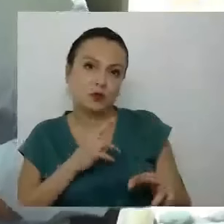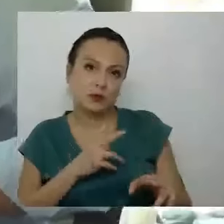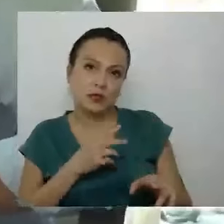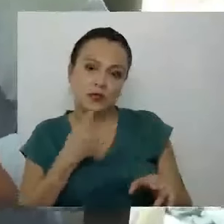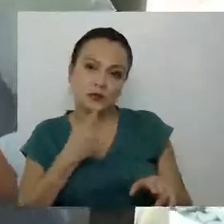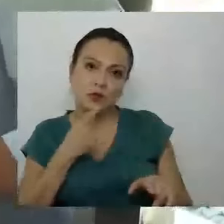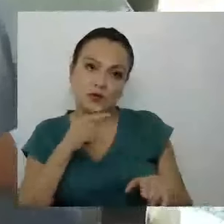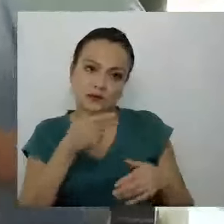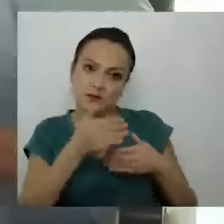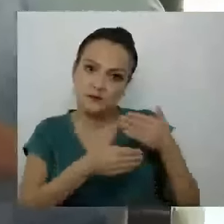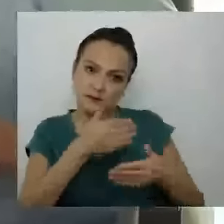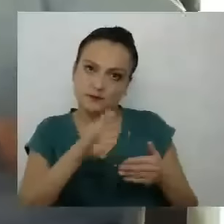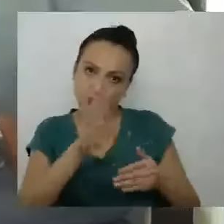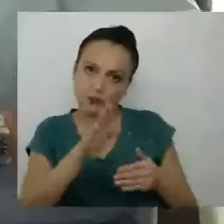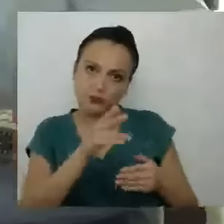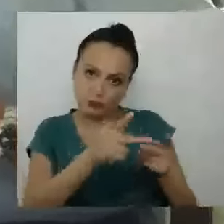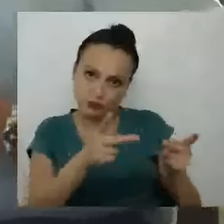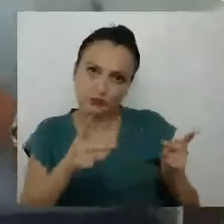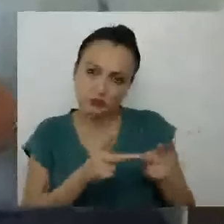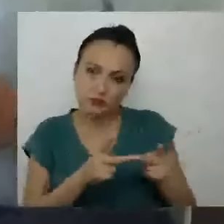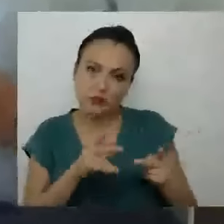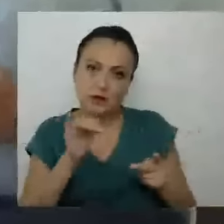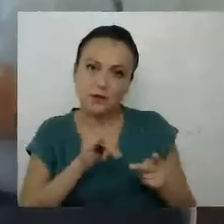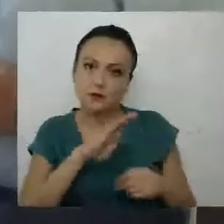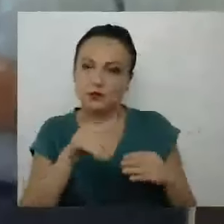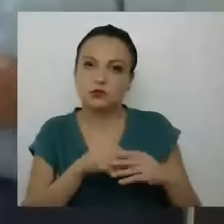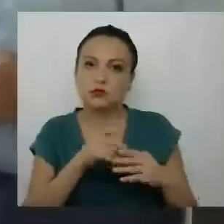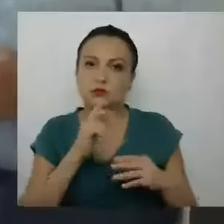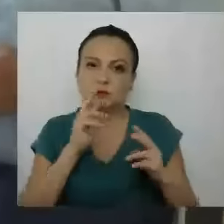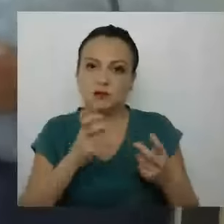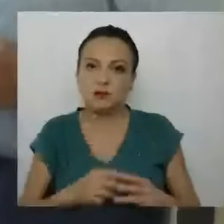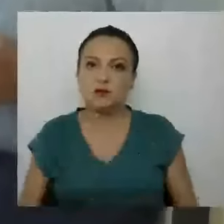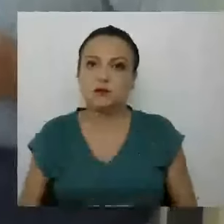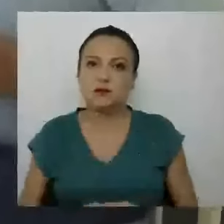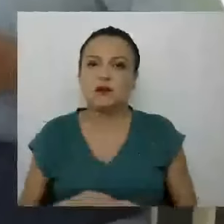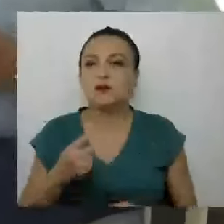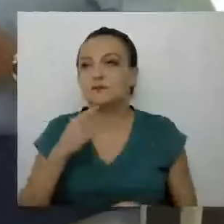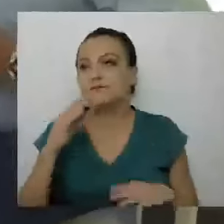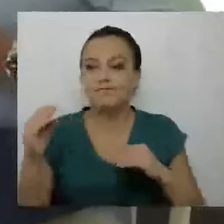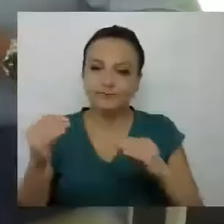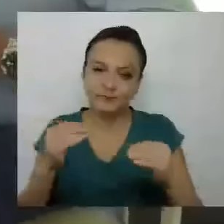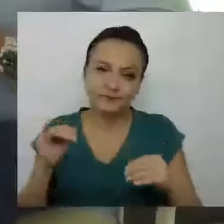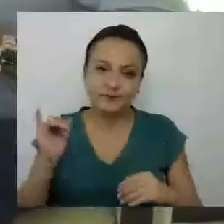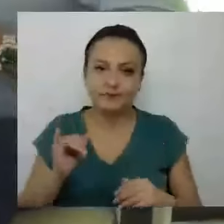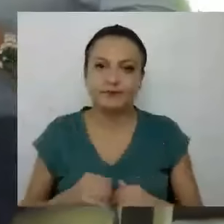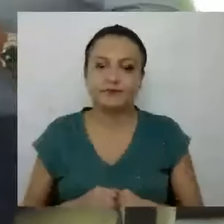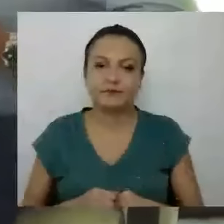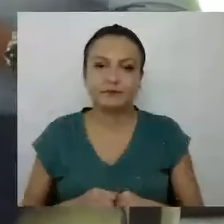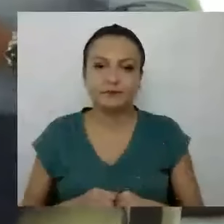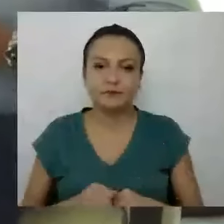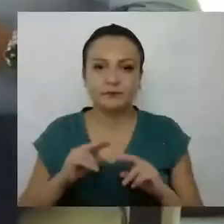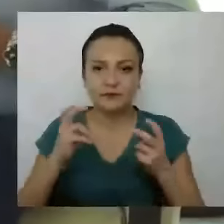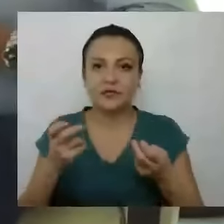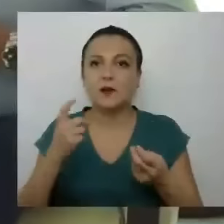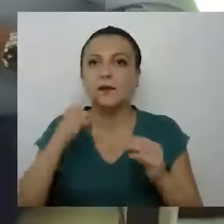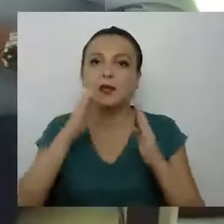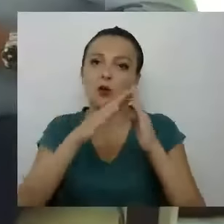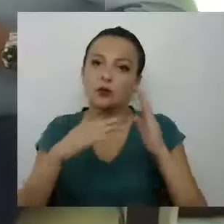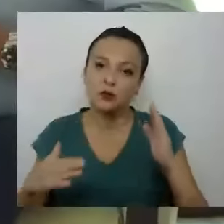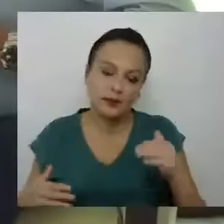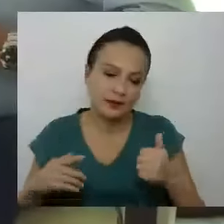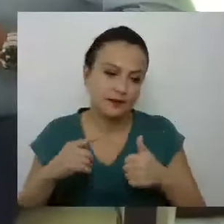su gestión. En paralelo también ha habido todos esos casos de escándalos, ha estado también presente el tema de la Contraloría, ha